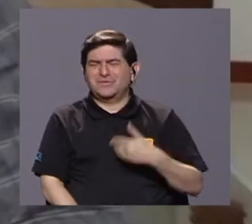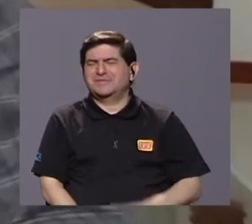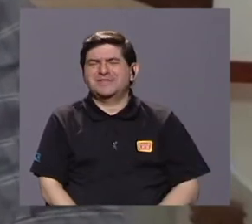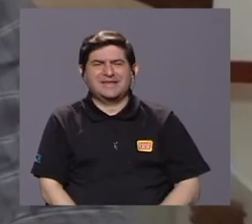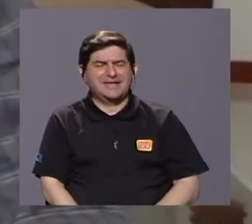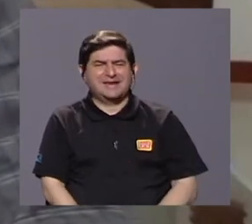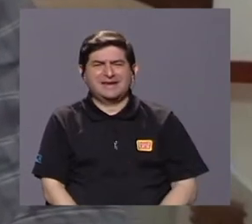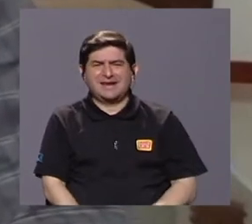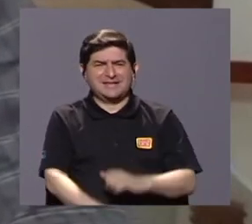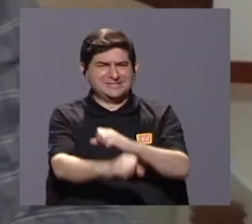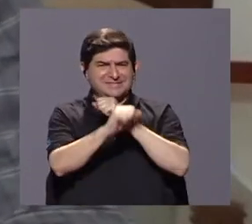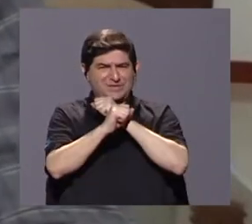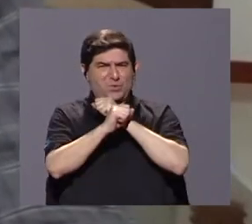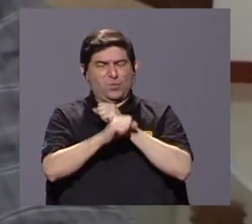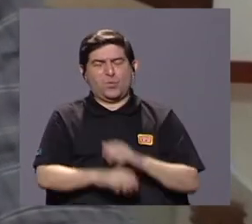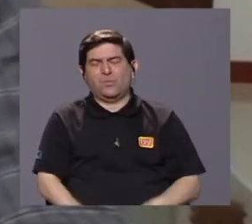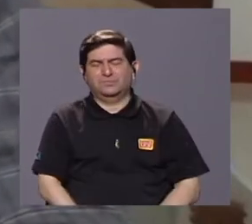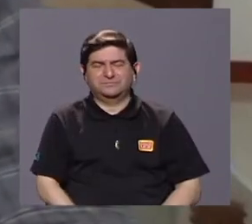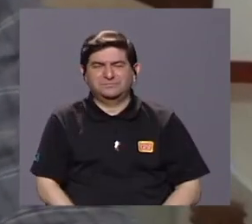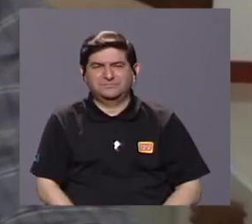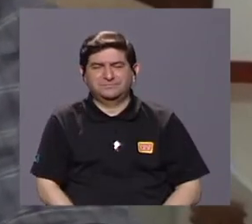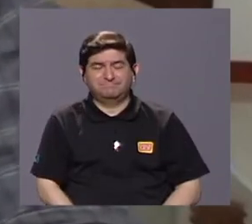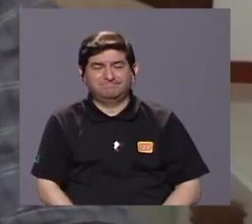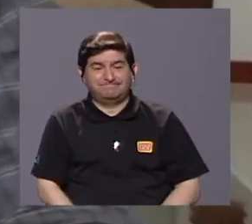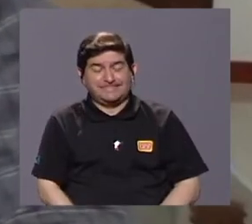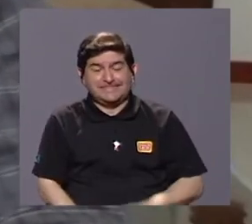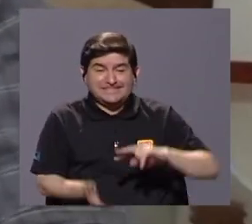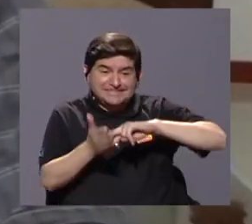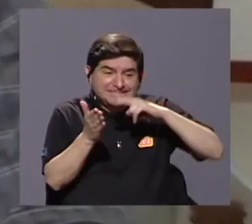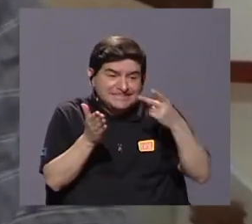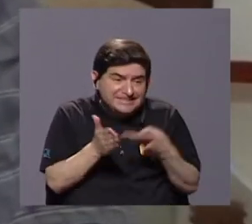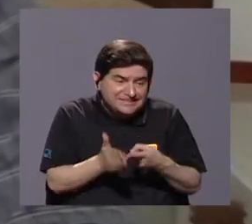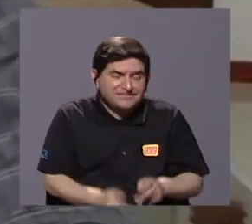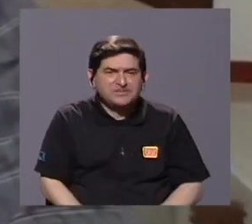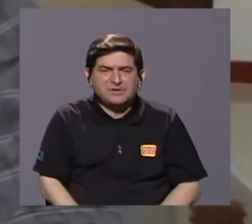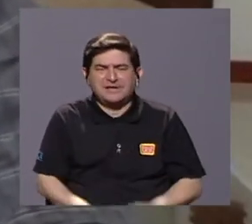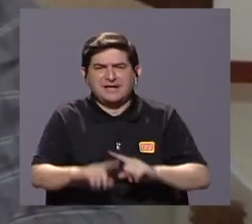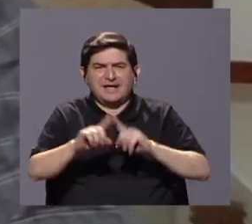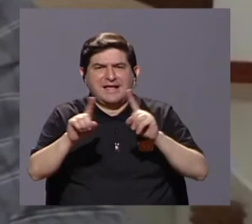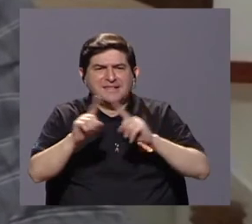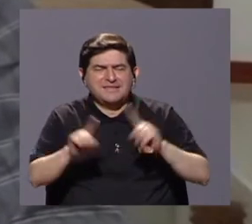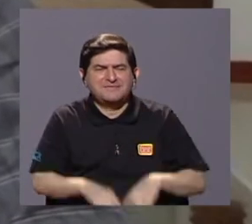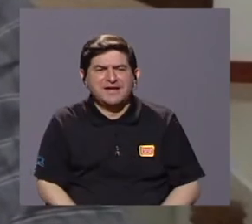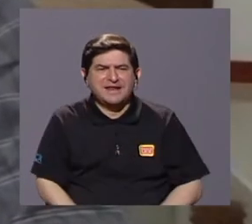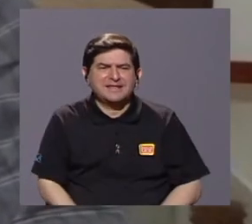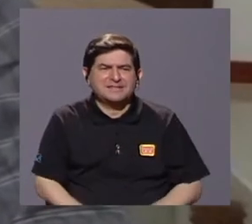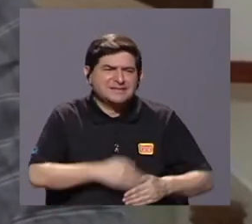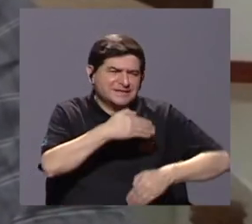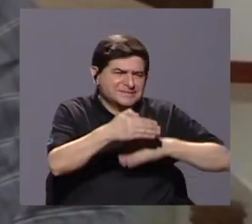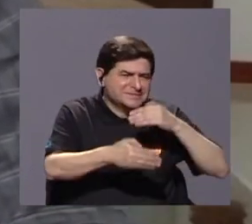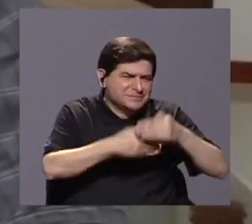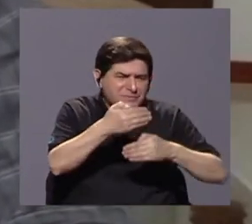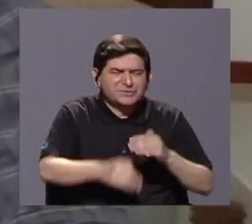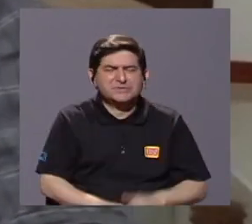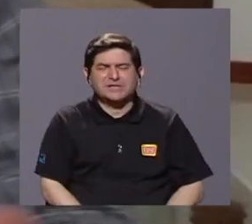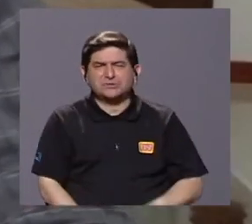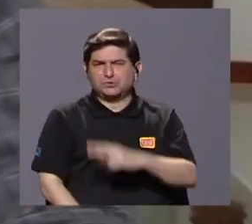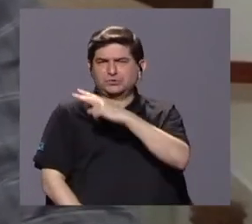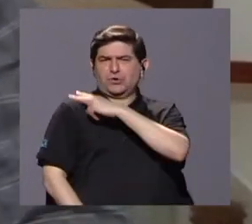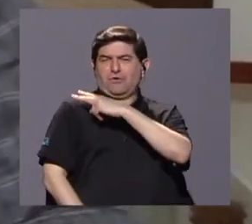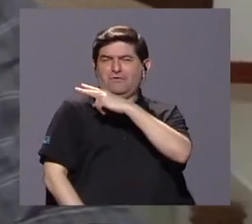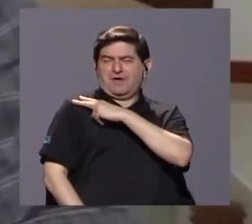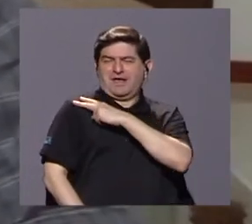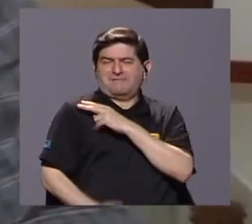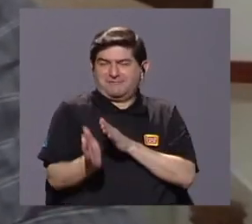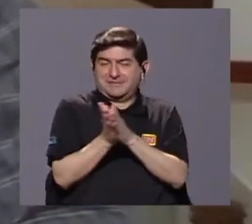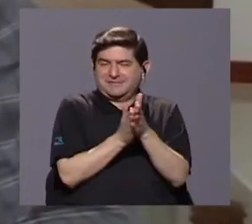social. Y que desafortunadamente tenemos un poco de patrones indolentes que se aprovechan